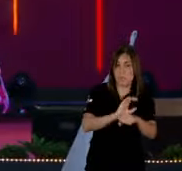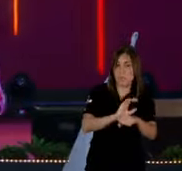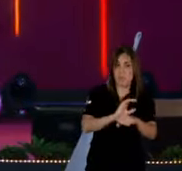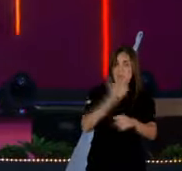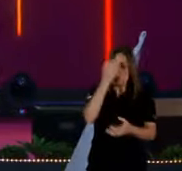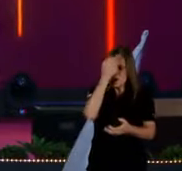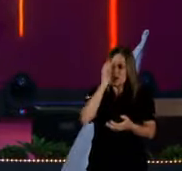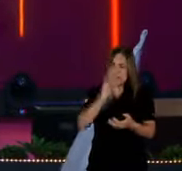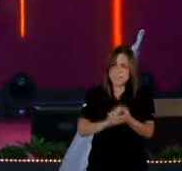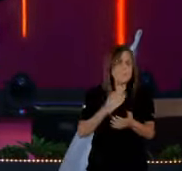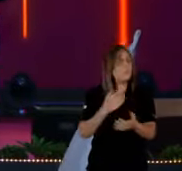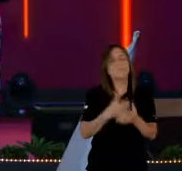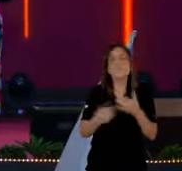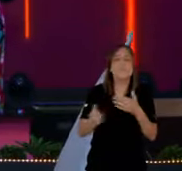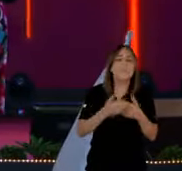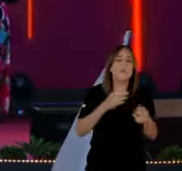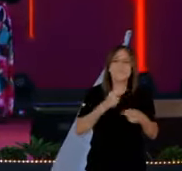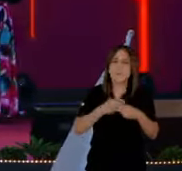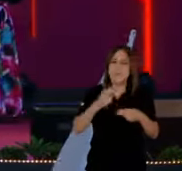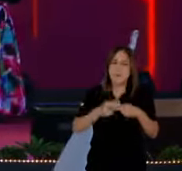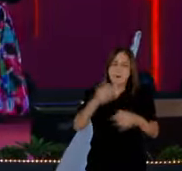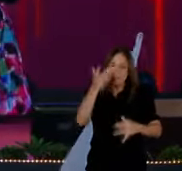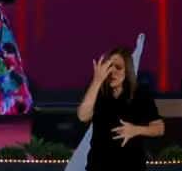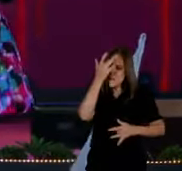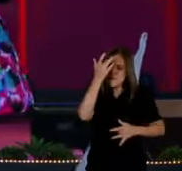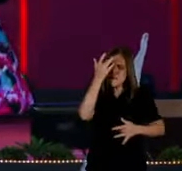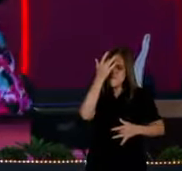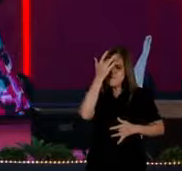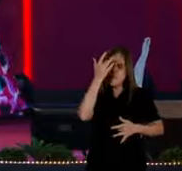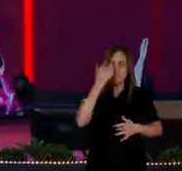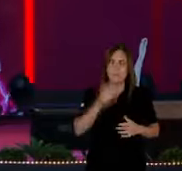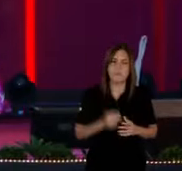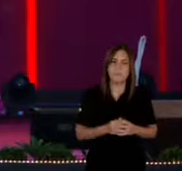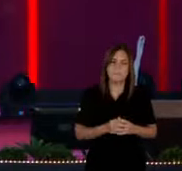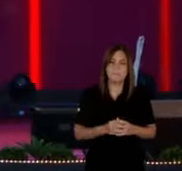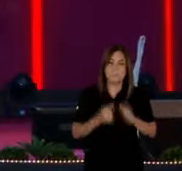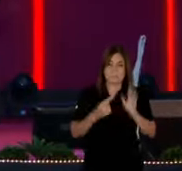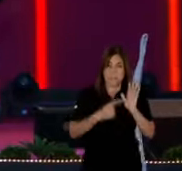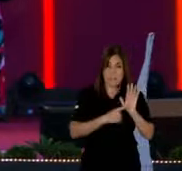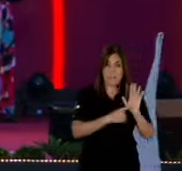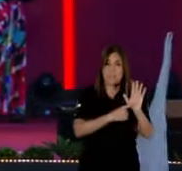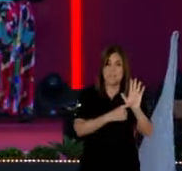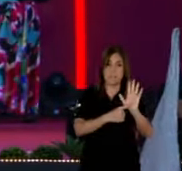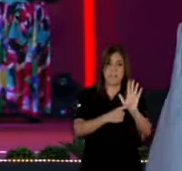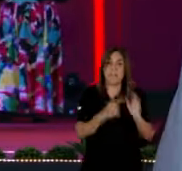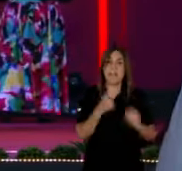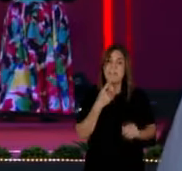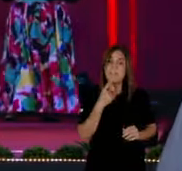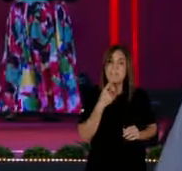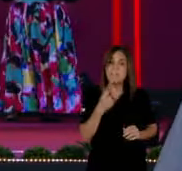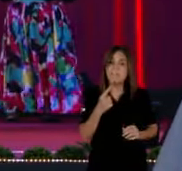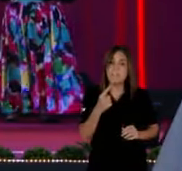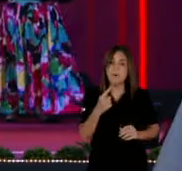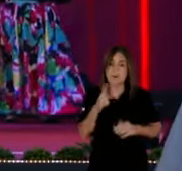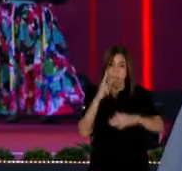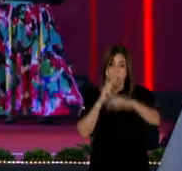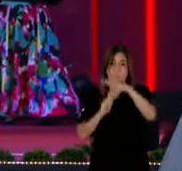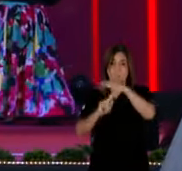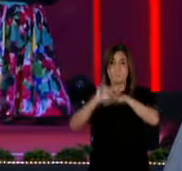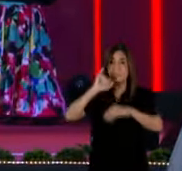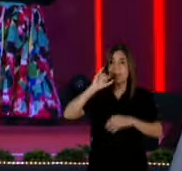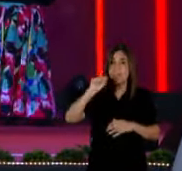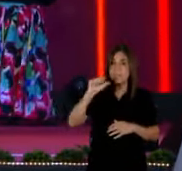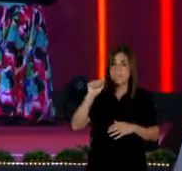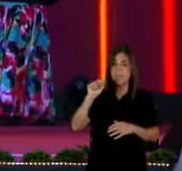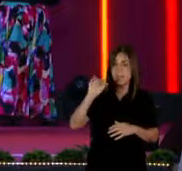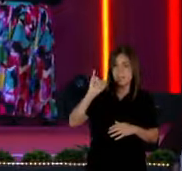no importa el nombre de la enfermedad. Se nos revela lo que dijo el profeta Isaías, que por la llaga de Jesucristo,